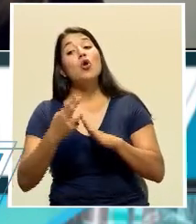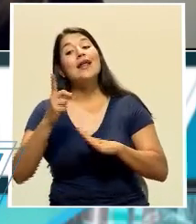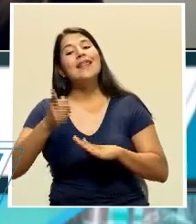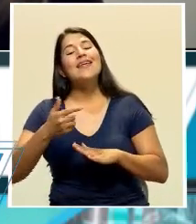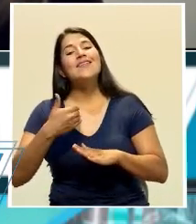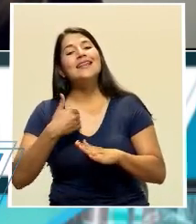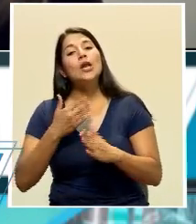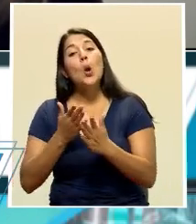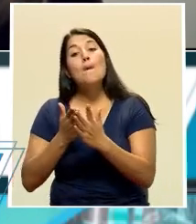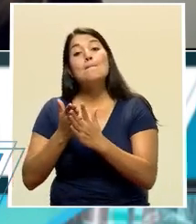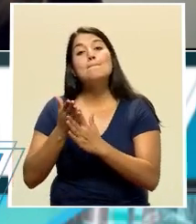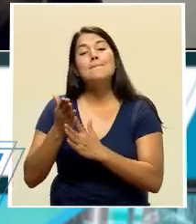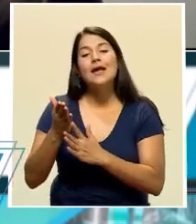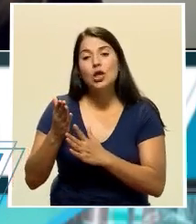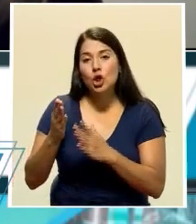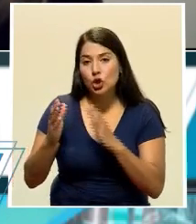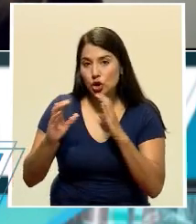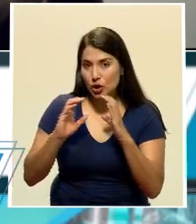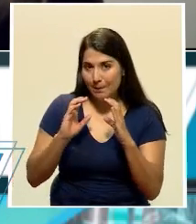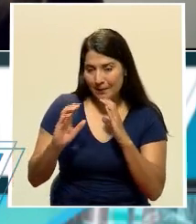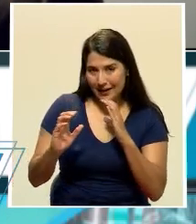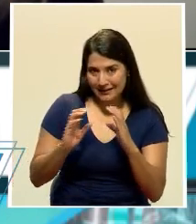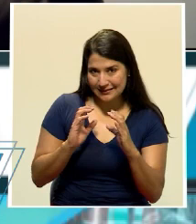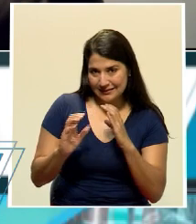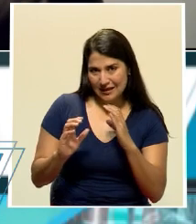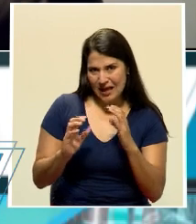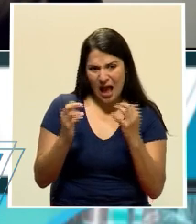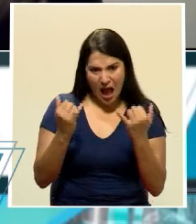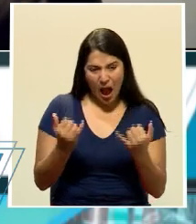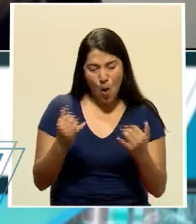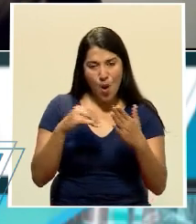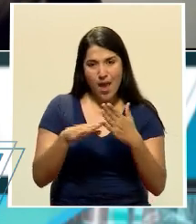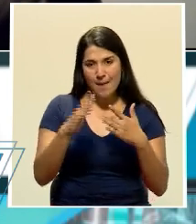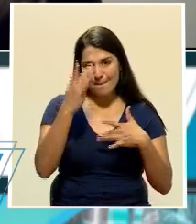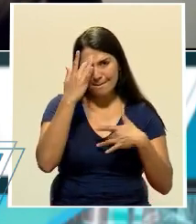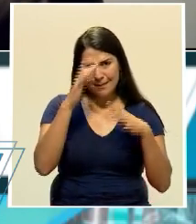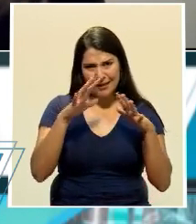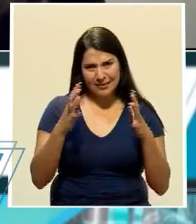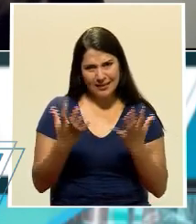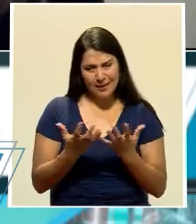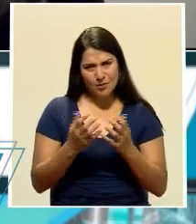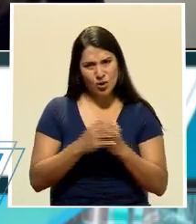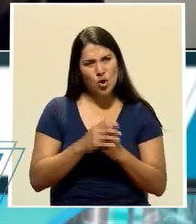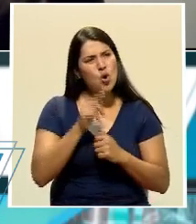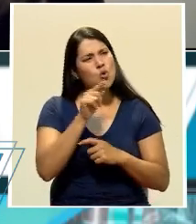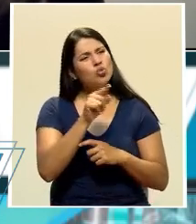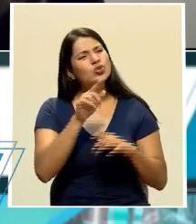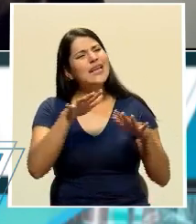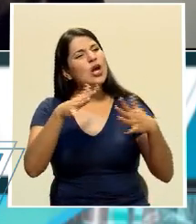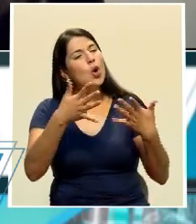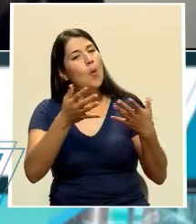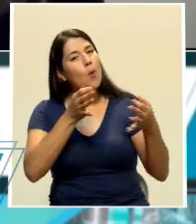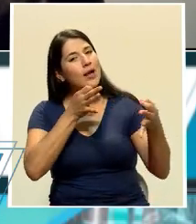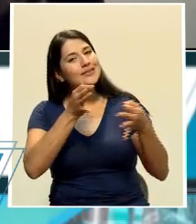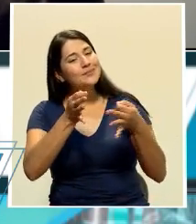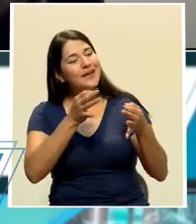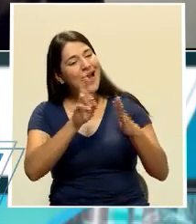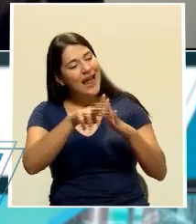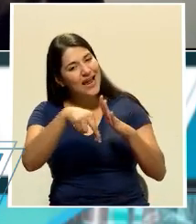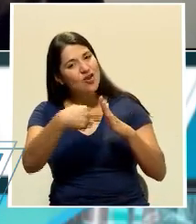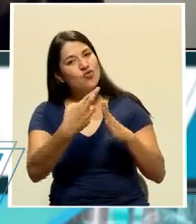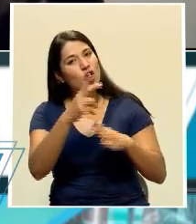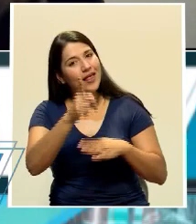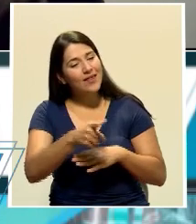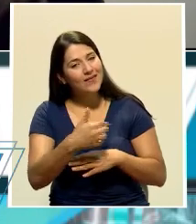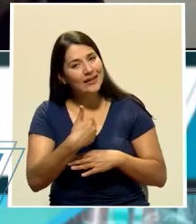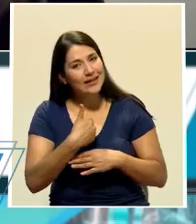de prensa en una situación de crisis como esta pandemia? ¿Cómo describirías el rol de los medios? ¿Cómo los